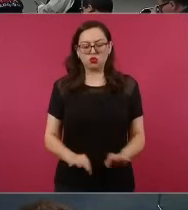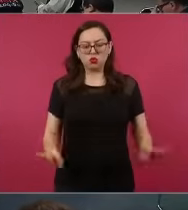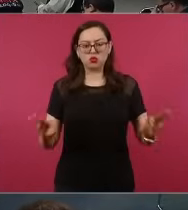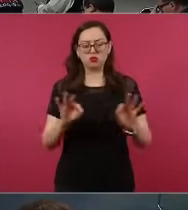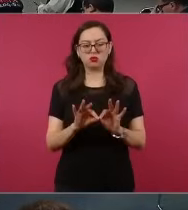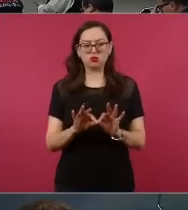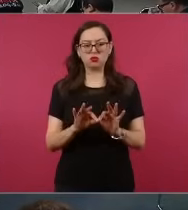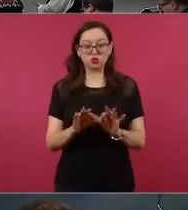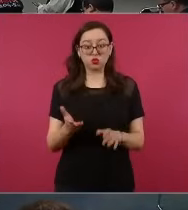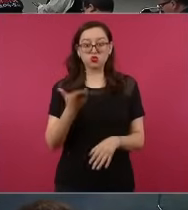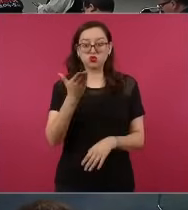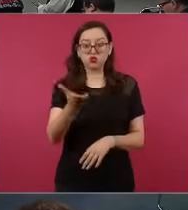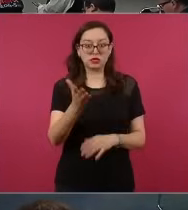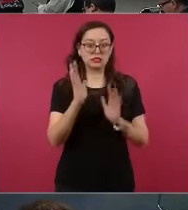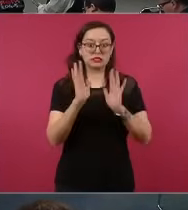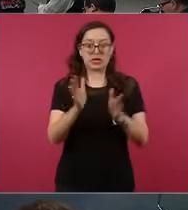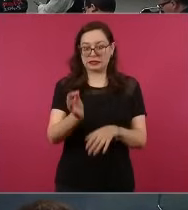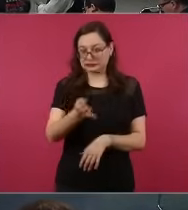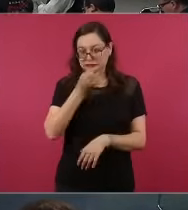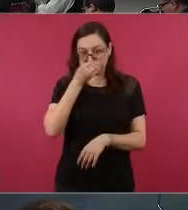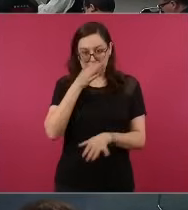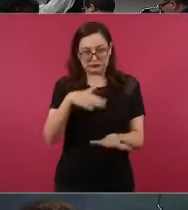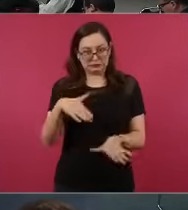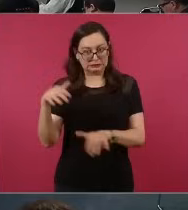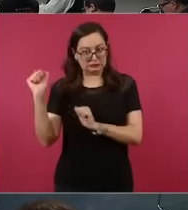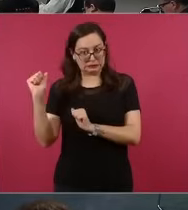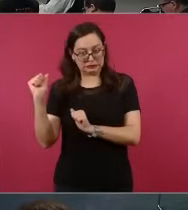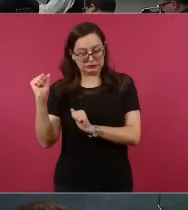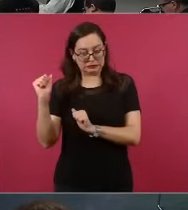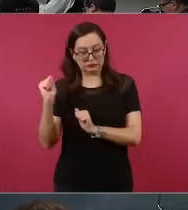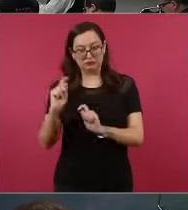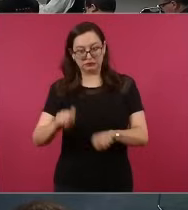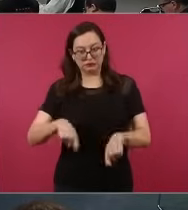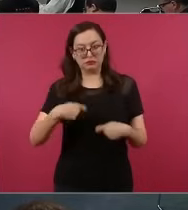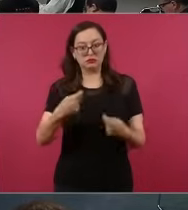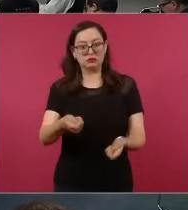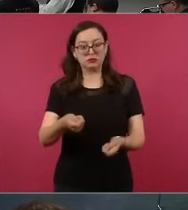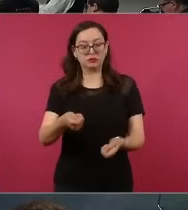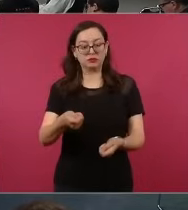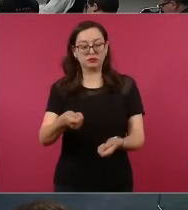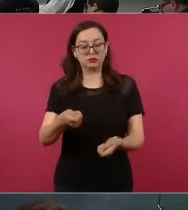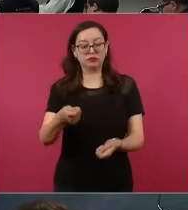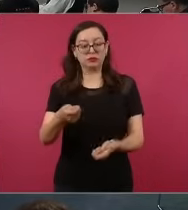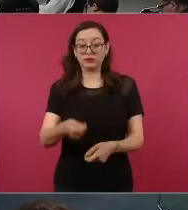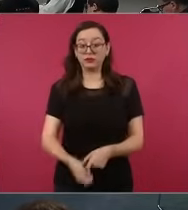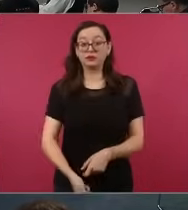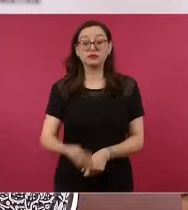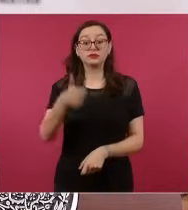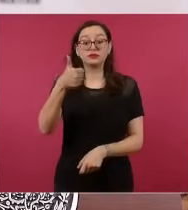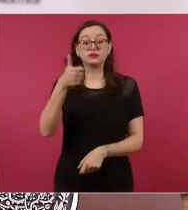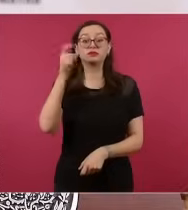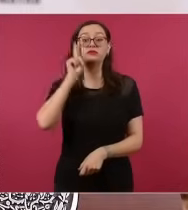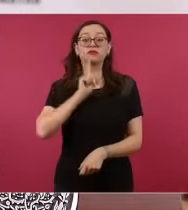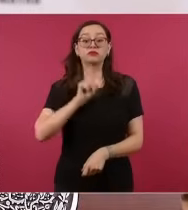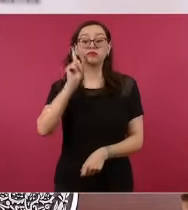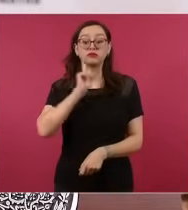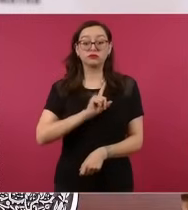usted se retire y que quede al frente del país la primera